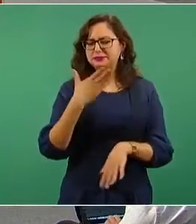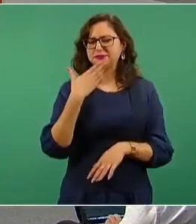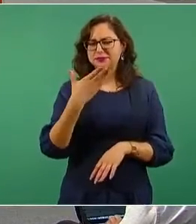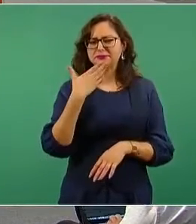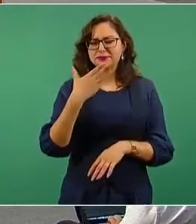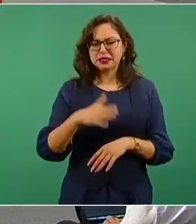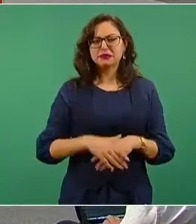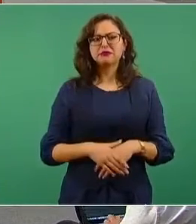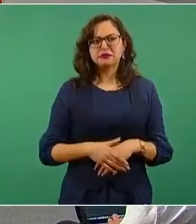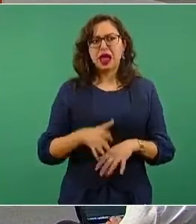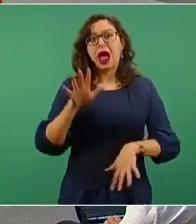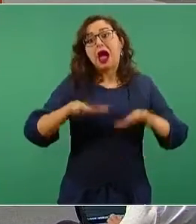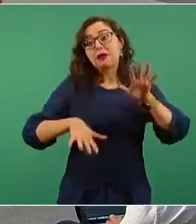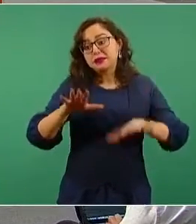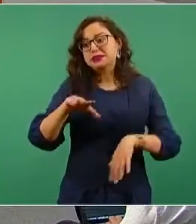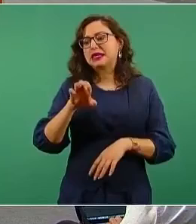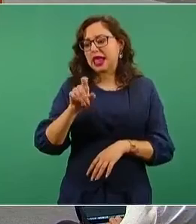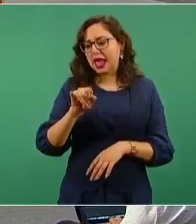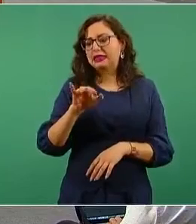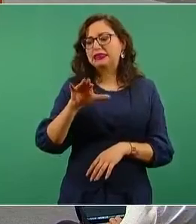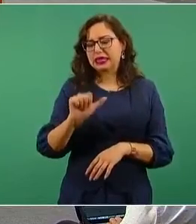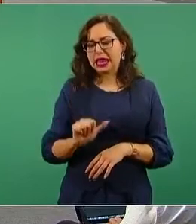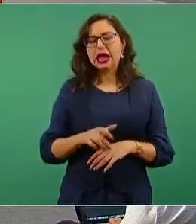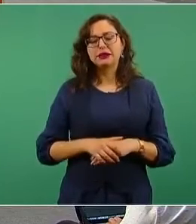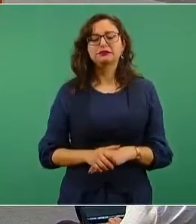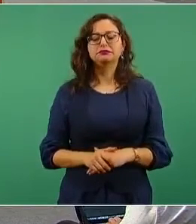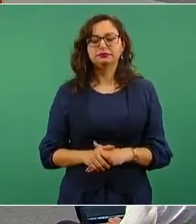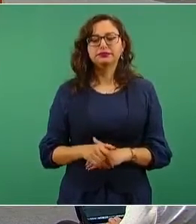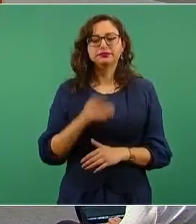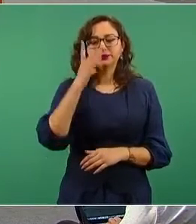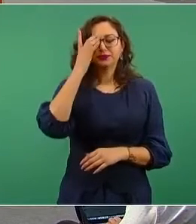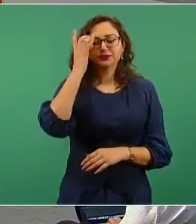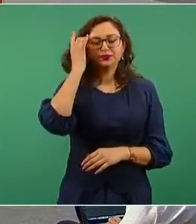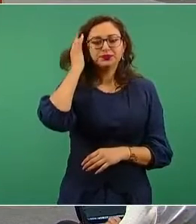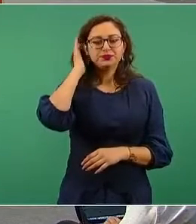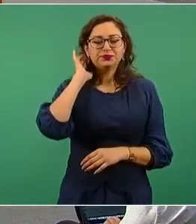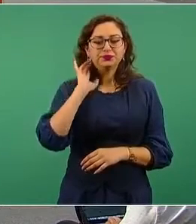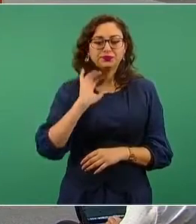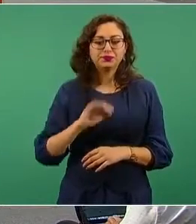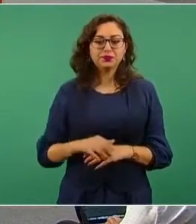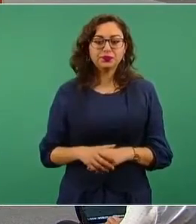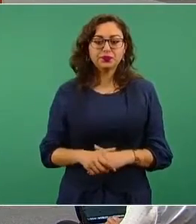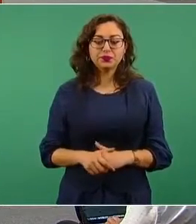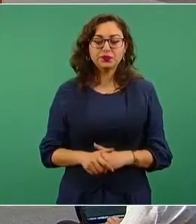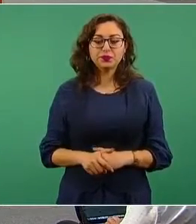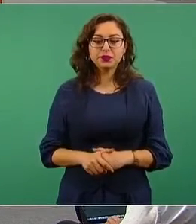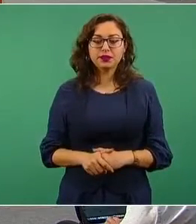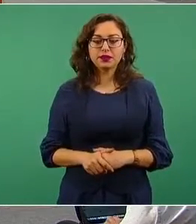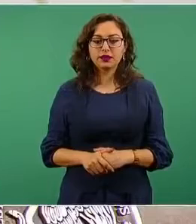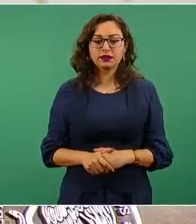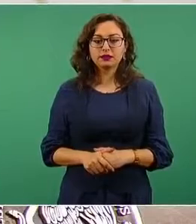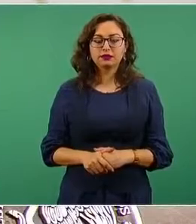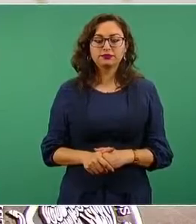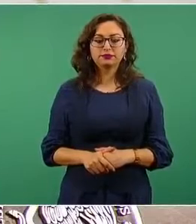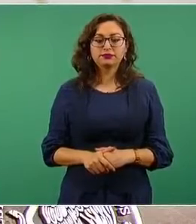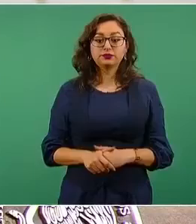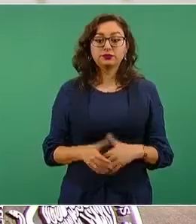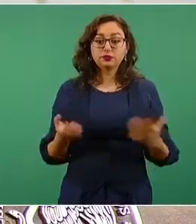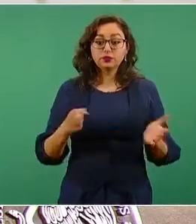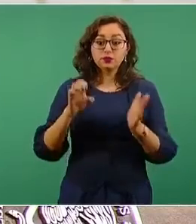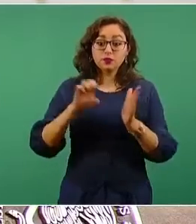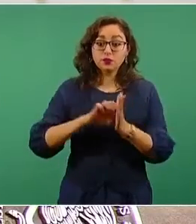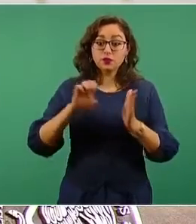actúa sin ética. Ahora, por ejemplo, con el caso de el Día de la